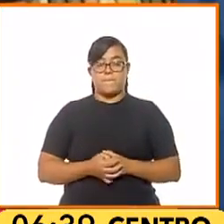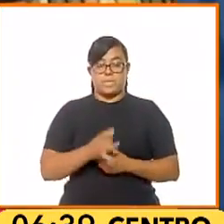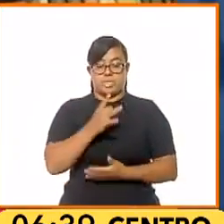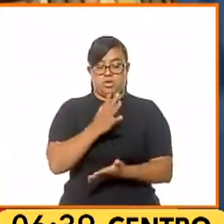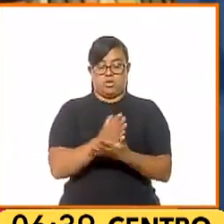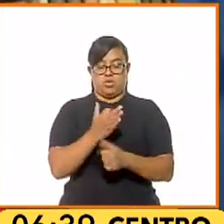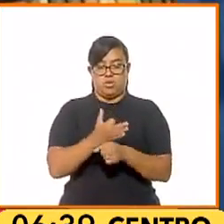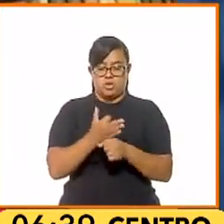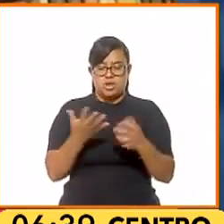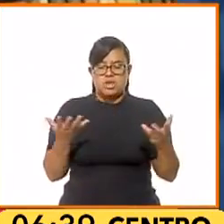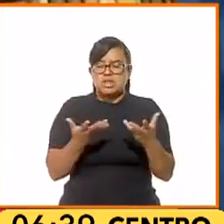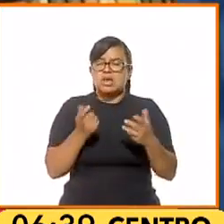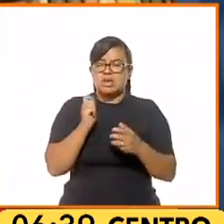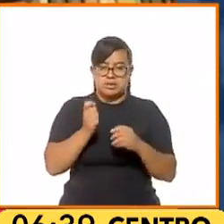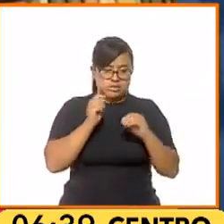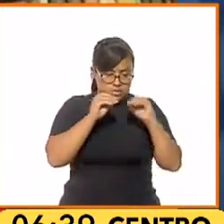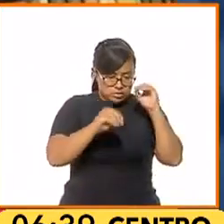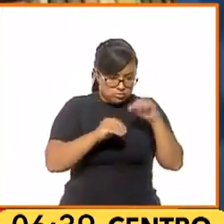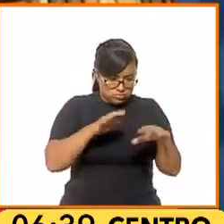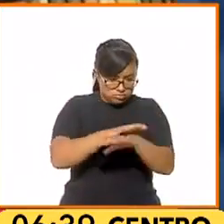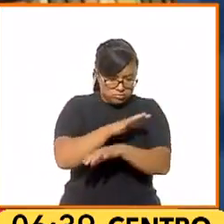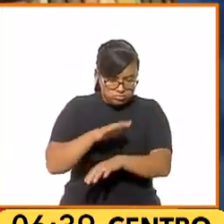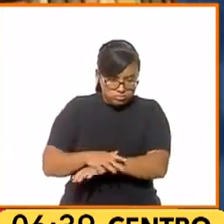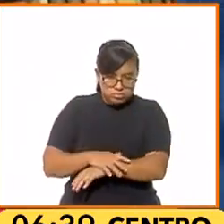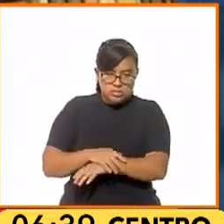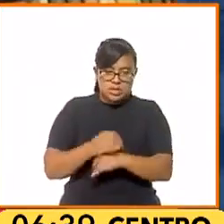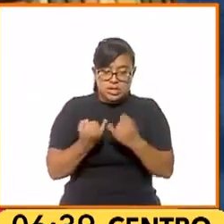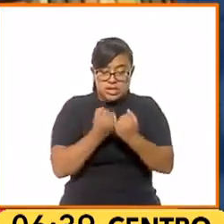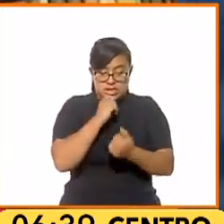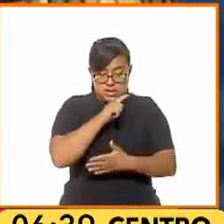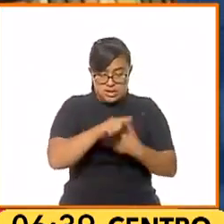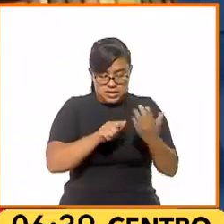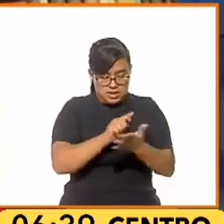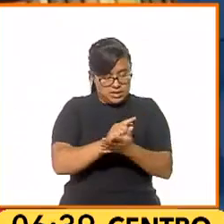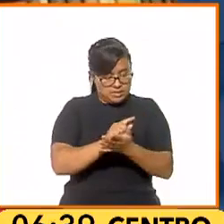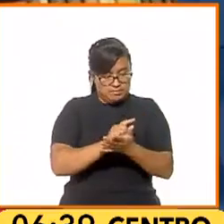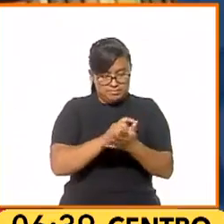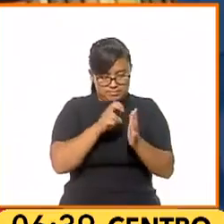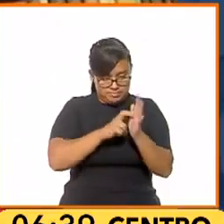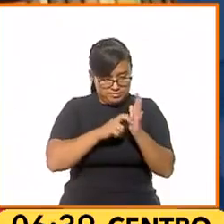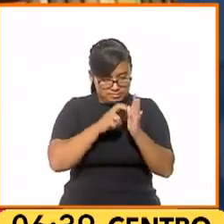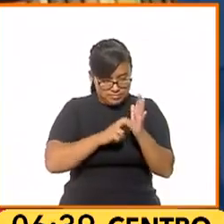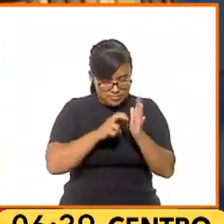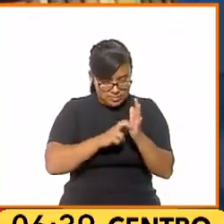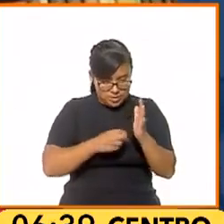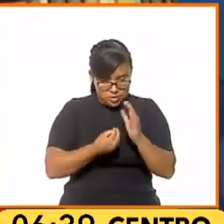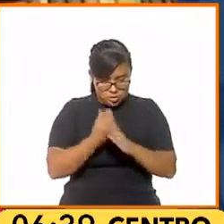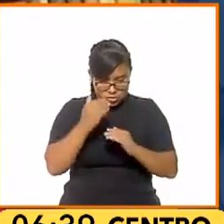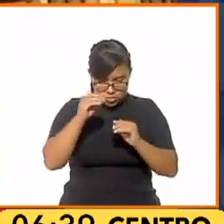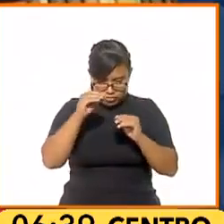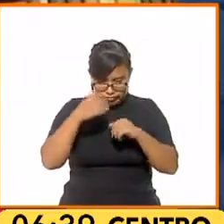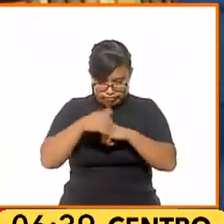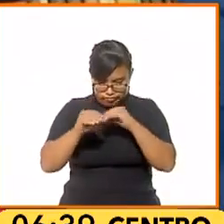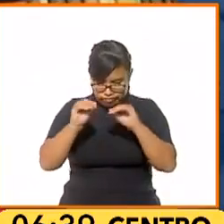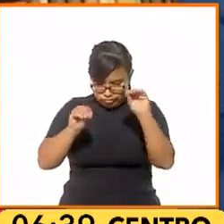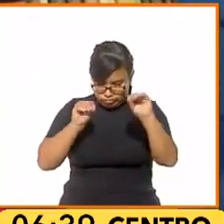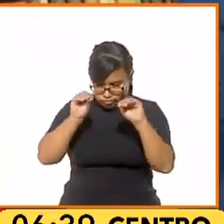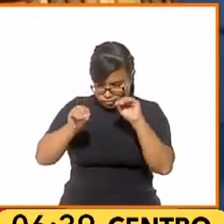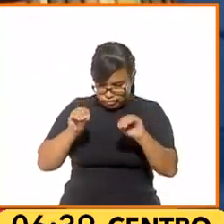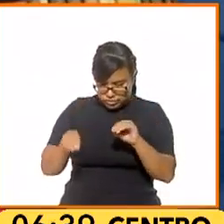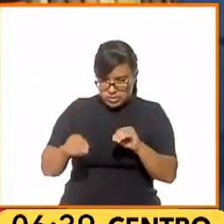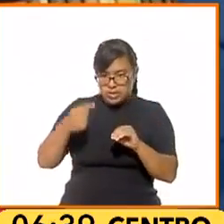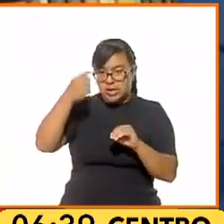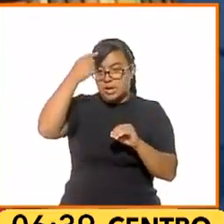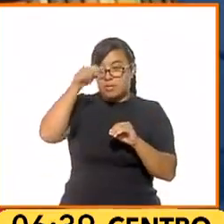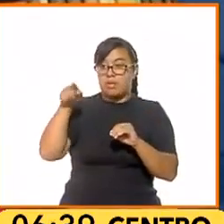haciendo es un rediseño, reenumerar la legislación, pues para dar consecuencia a